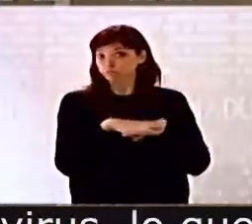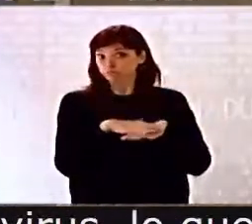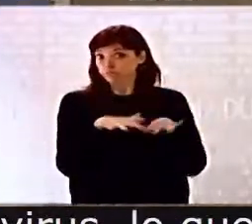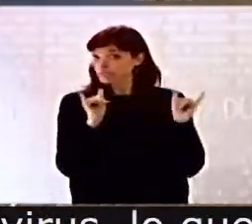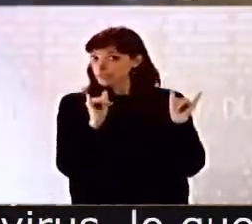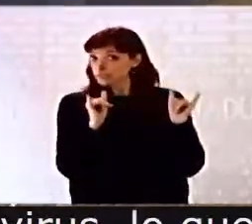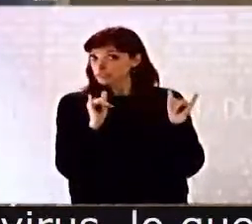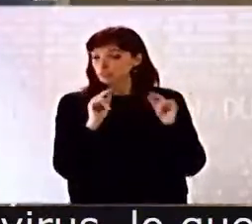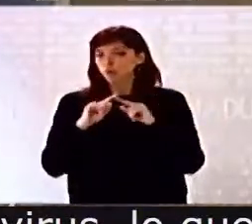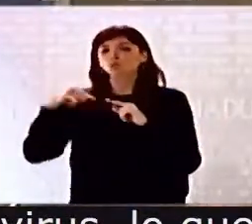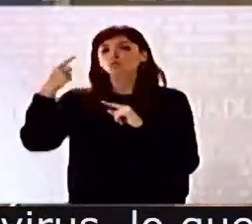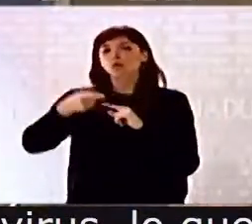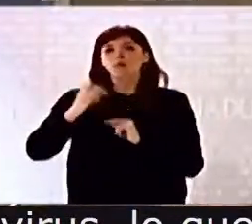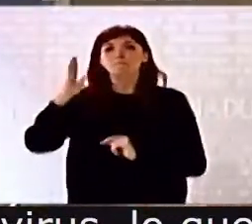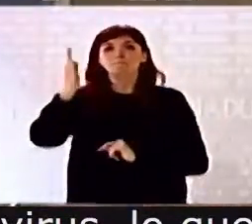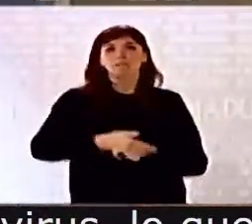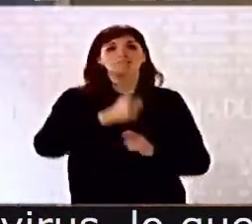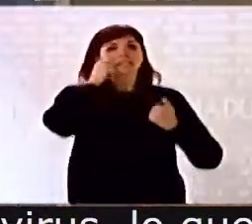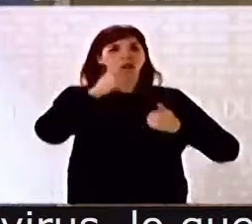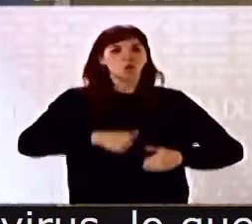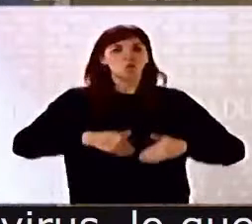son menos salud